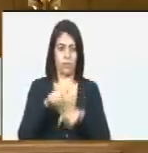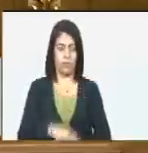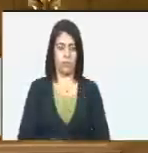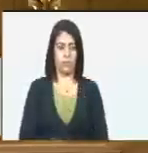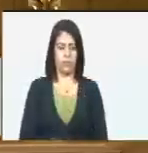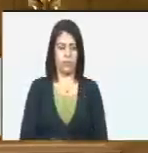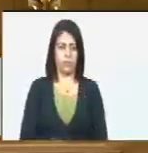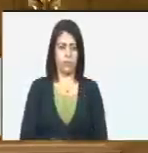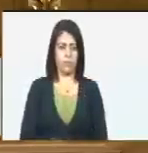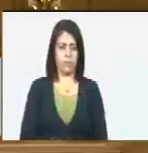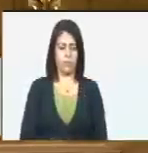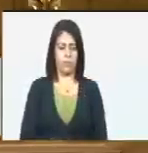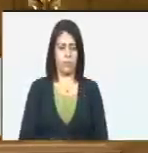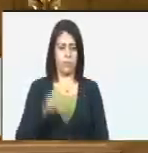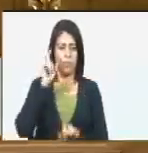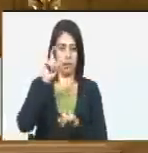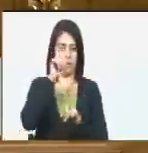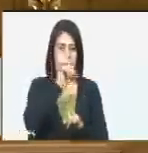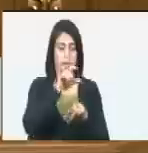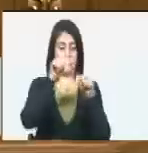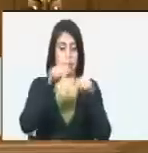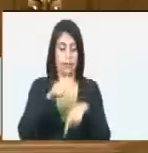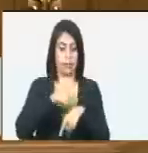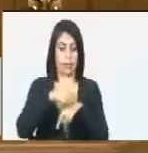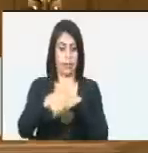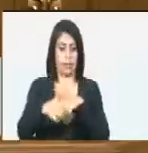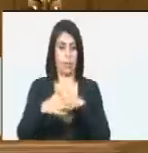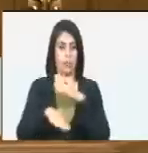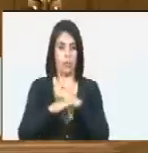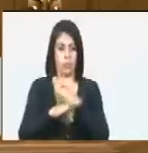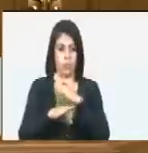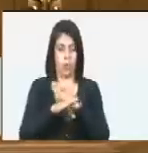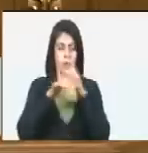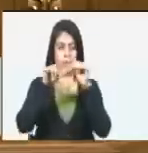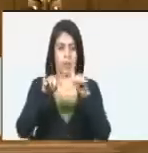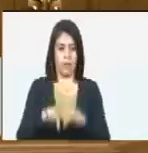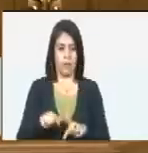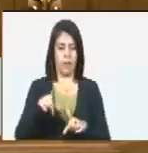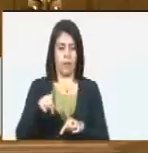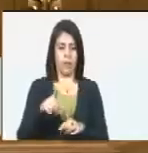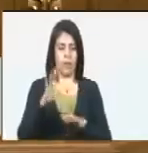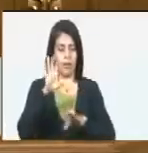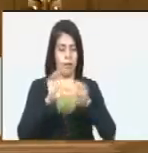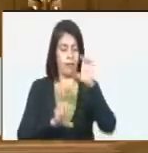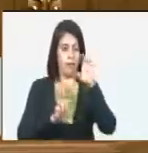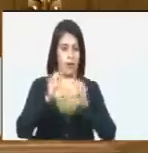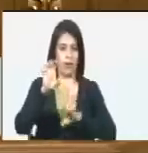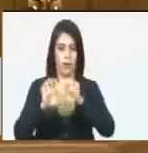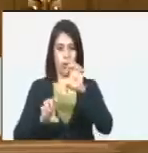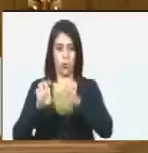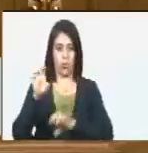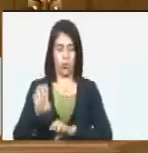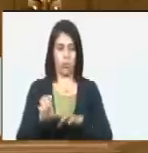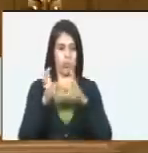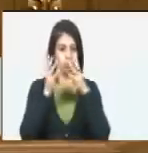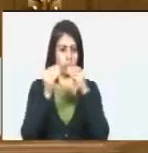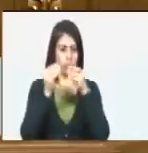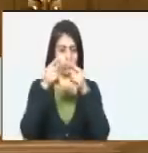Porque las enseñanzas de ese tiempo todavía se están estudiando. Son muchísimas.